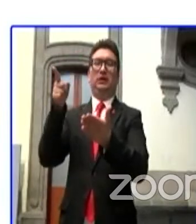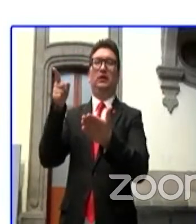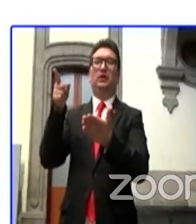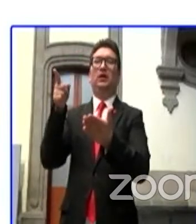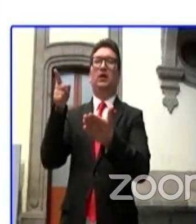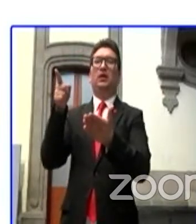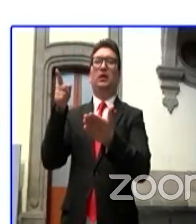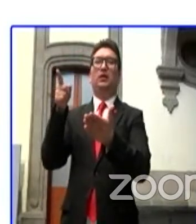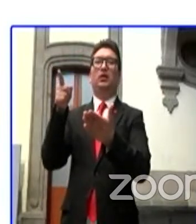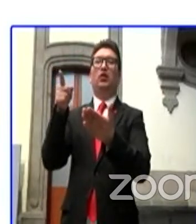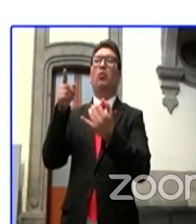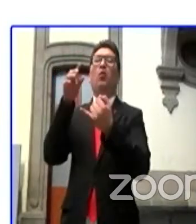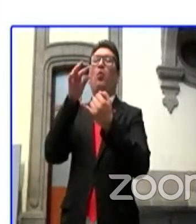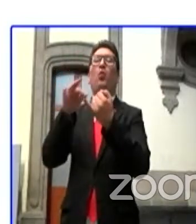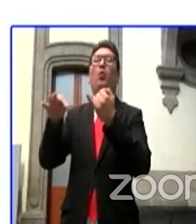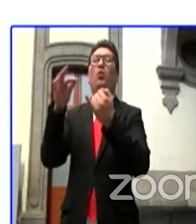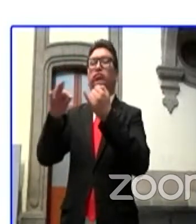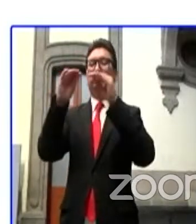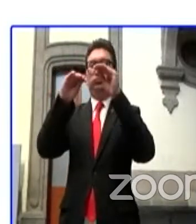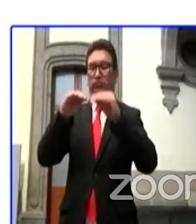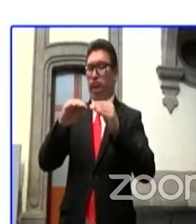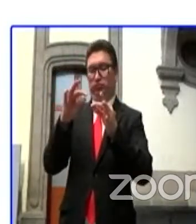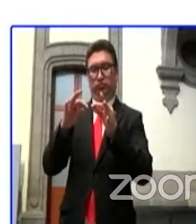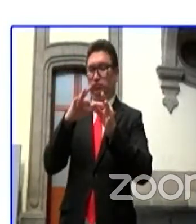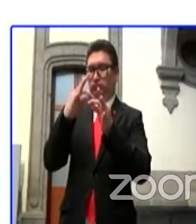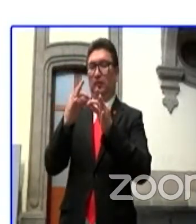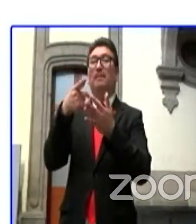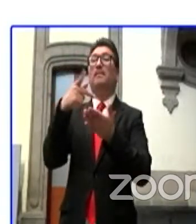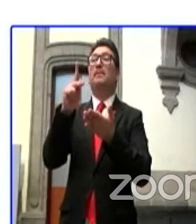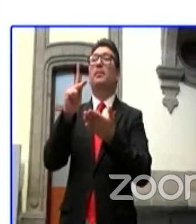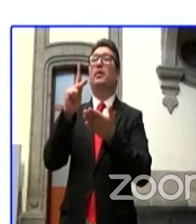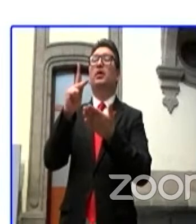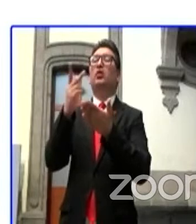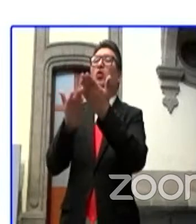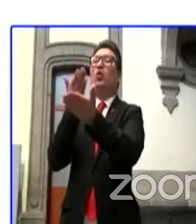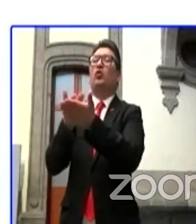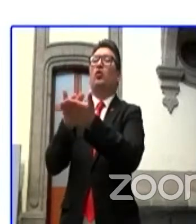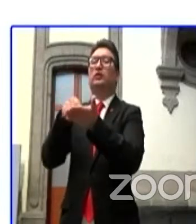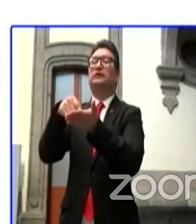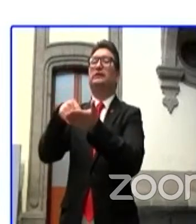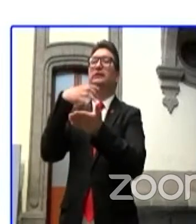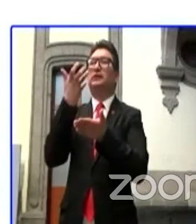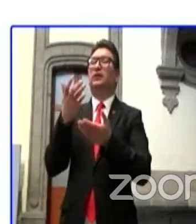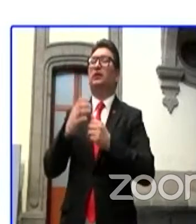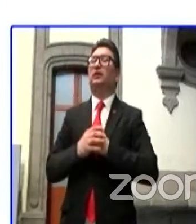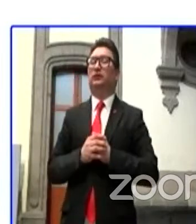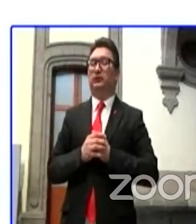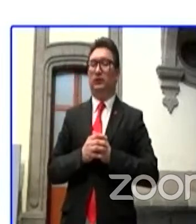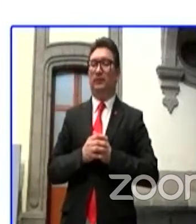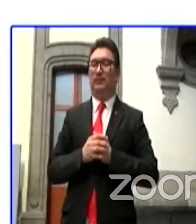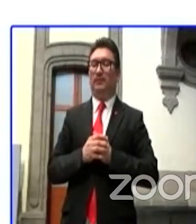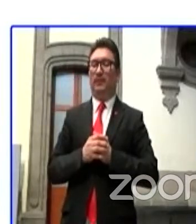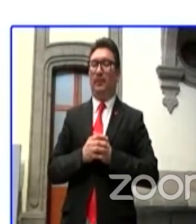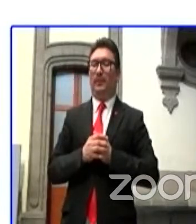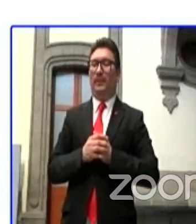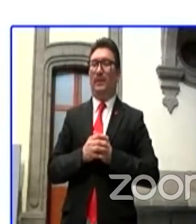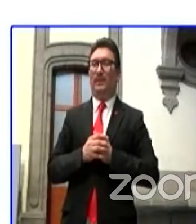en los últimos detalles, pero consolidar los